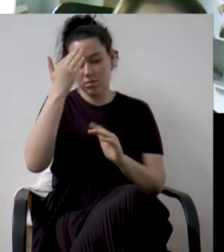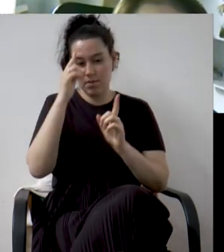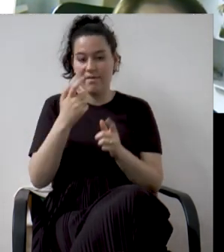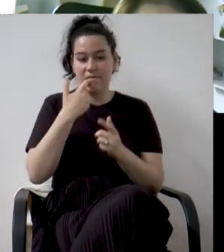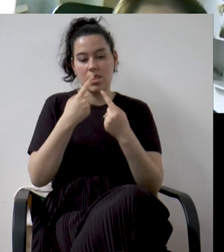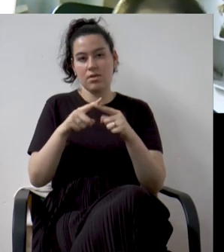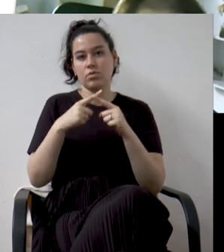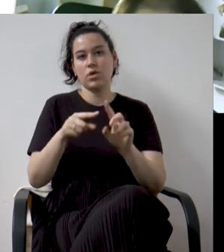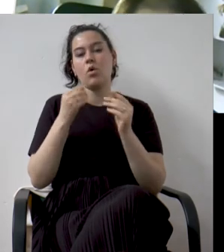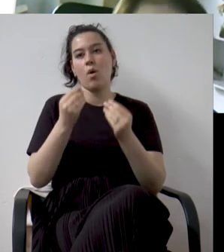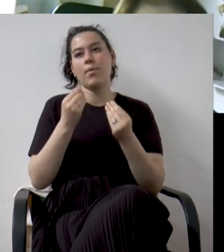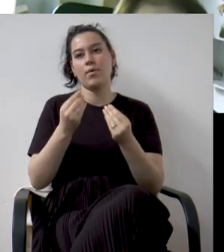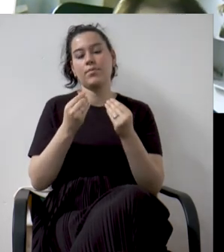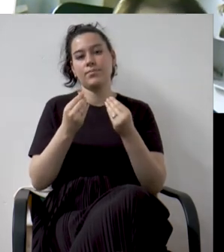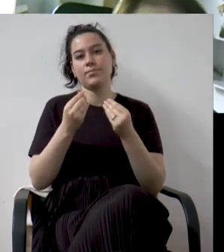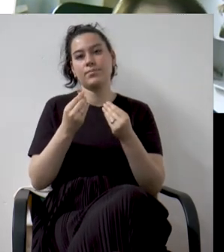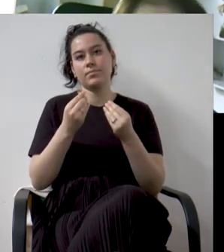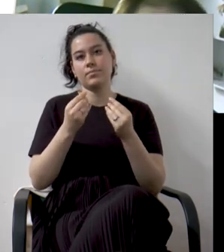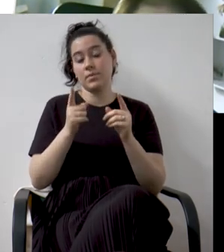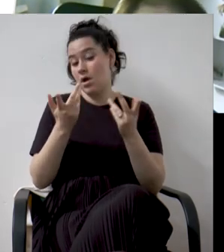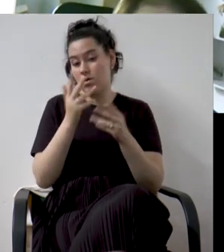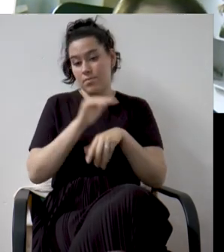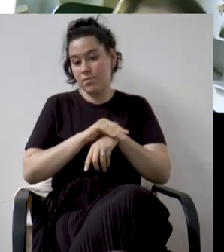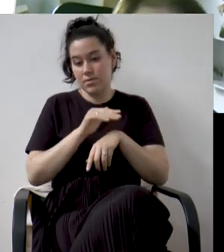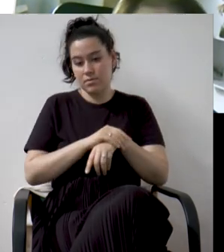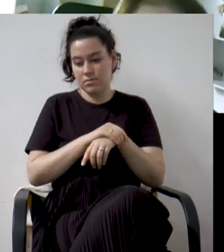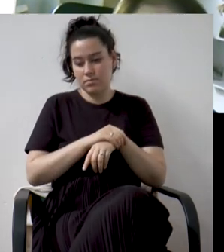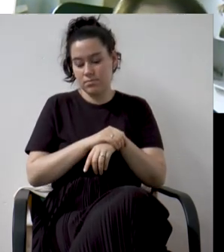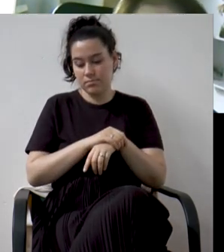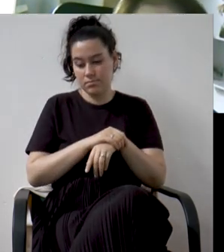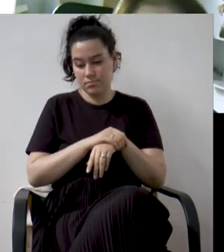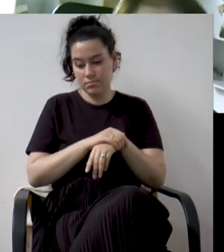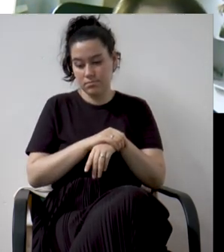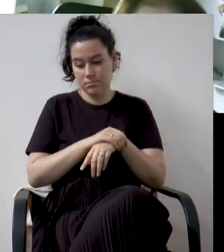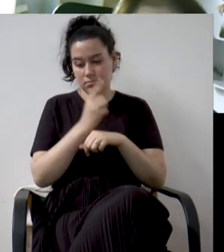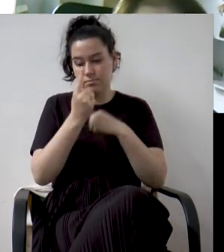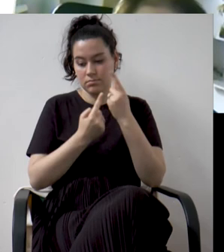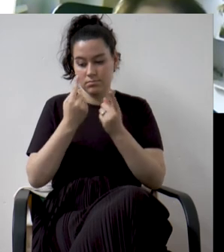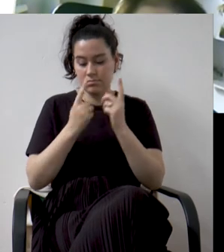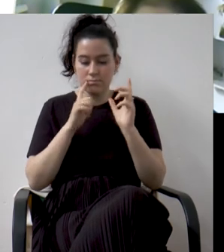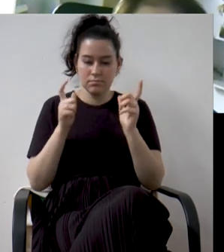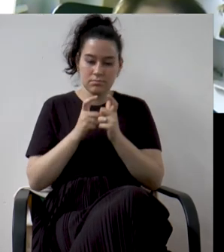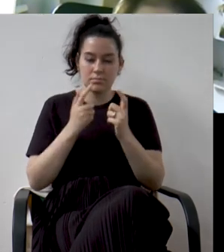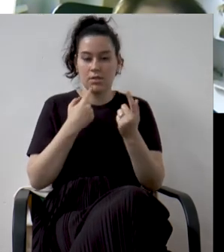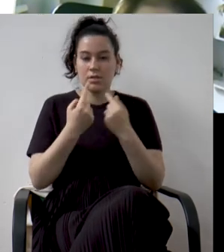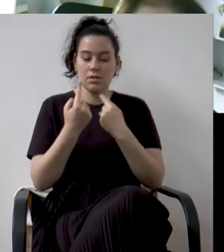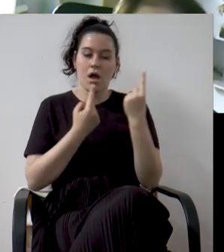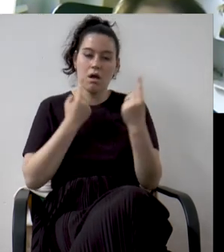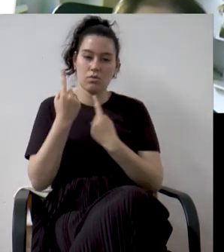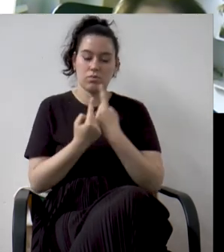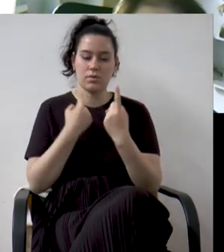discutir cómo. Eso comento porque hay en algunas sesiones comentaba, ¿no? En algunas